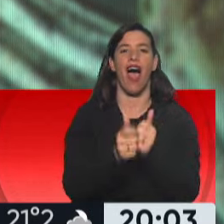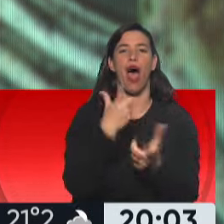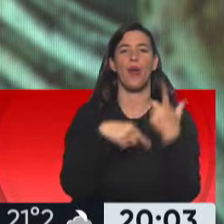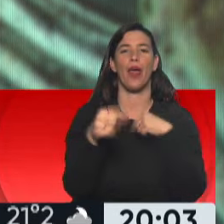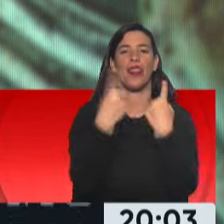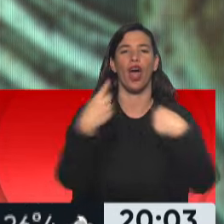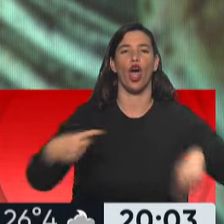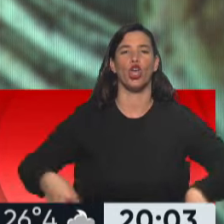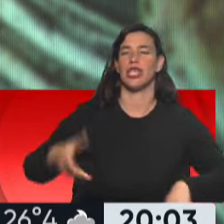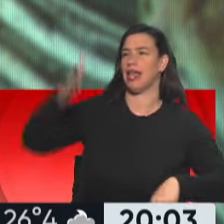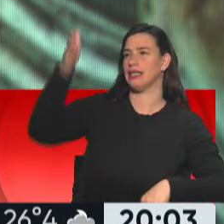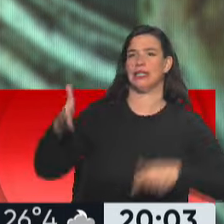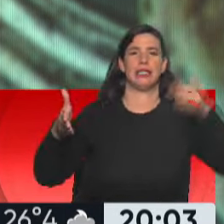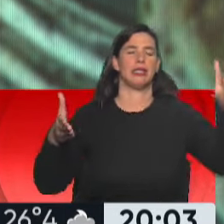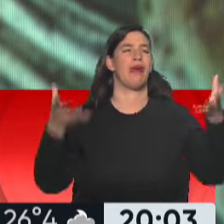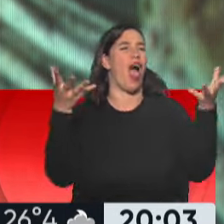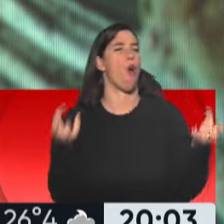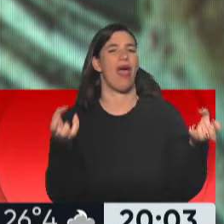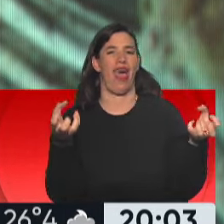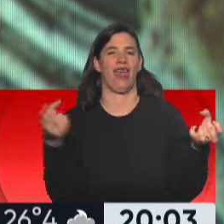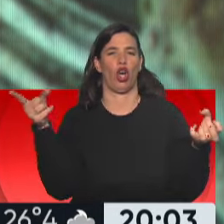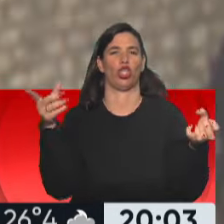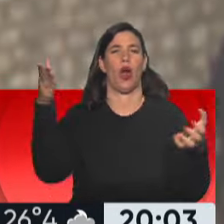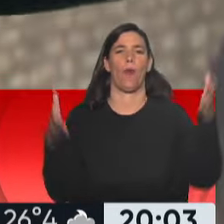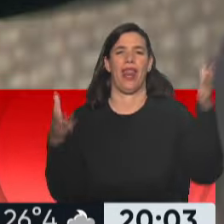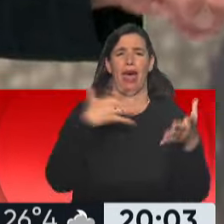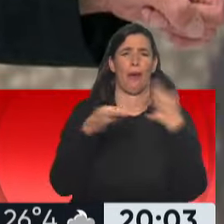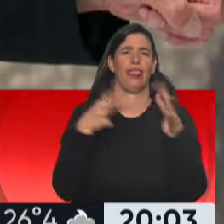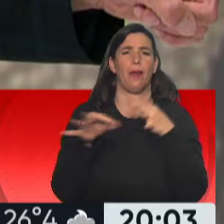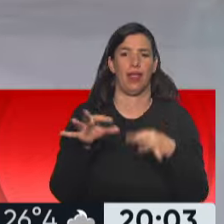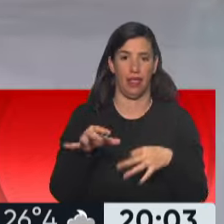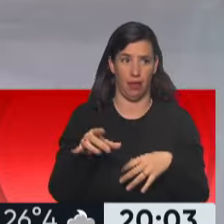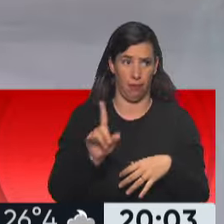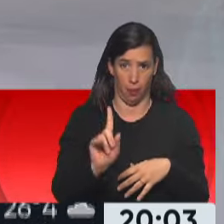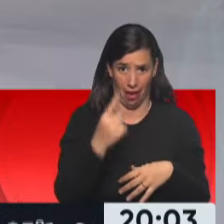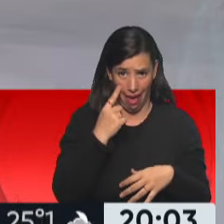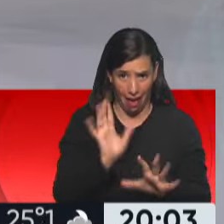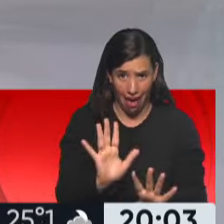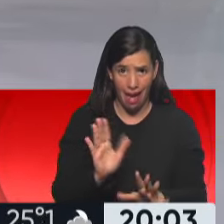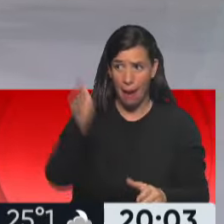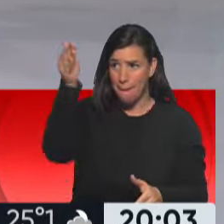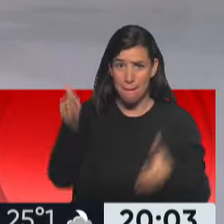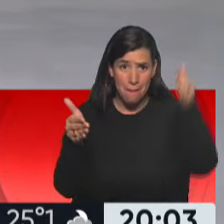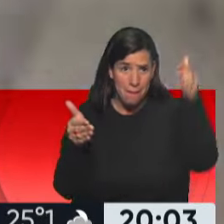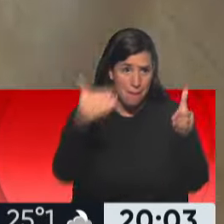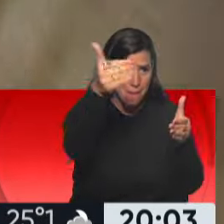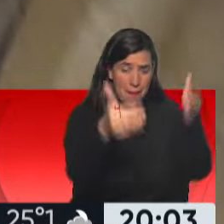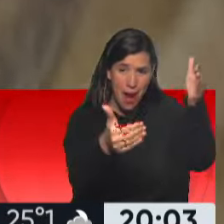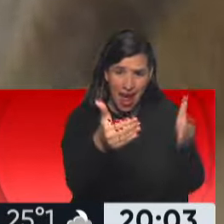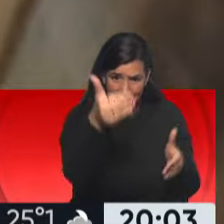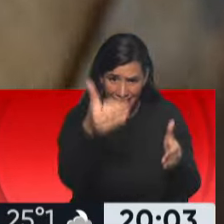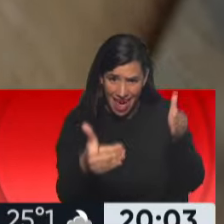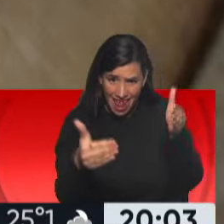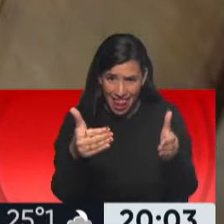humedad. Correcto. Para la humedad. Bueno, esa fábrica. Paneles que los usaron también. Claro, cuando pero iban fíjate, haciendo vos, el túnel. Fíjate